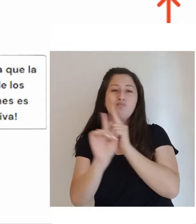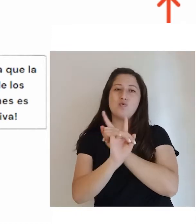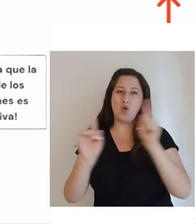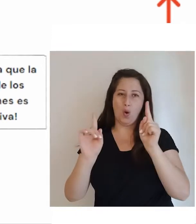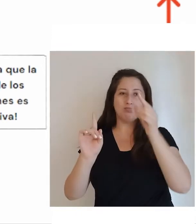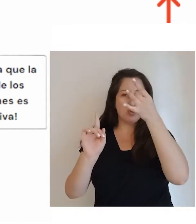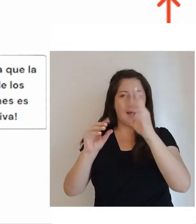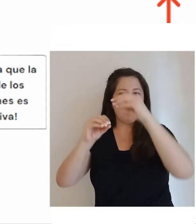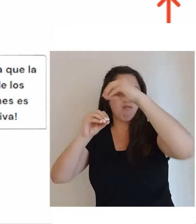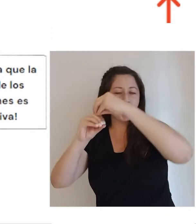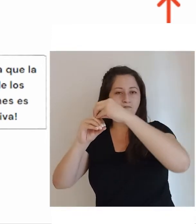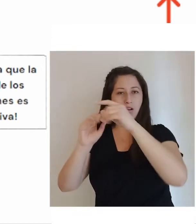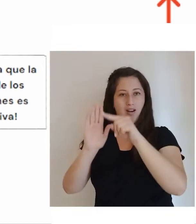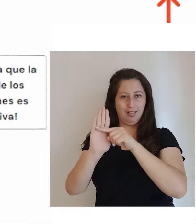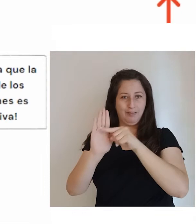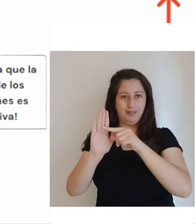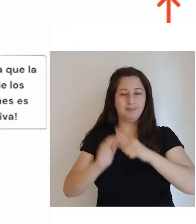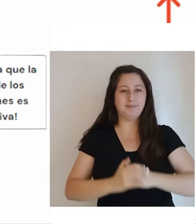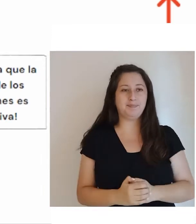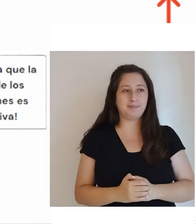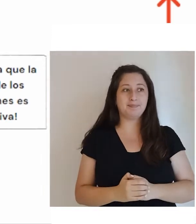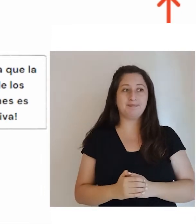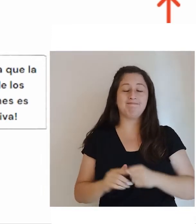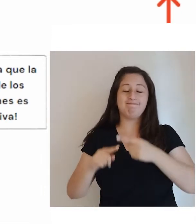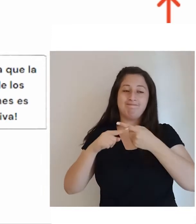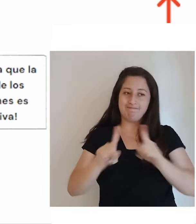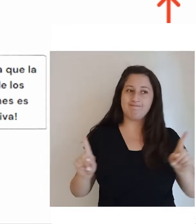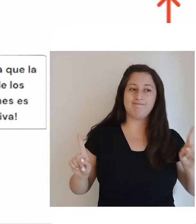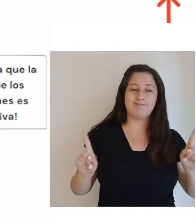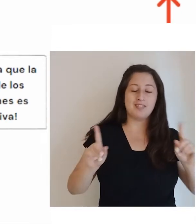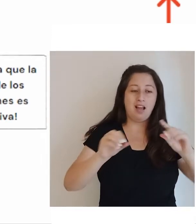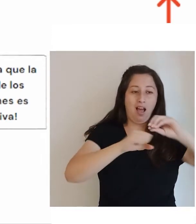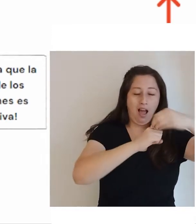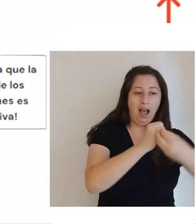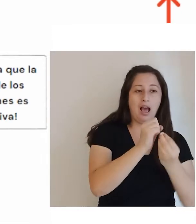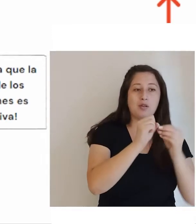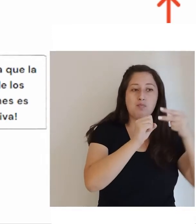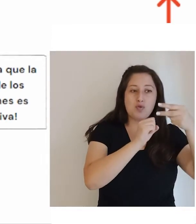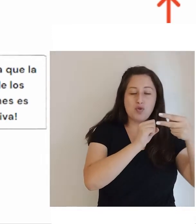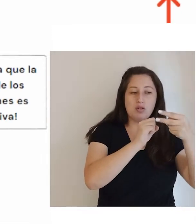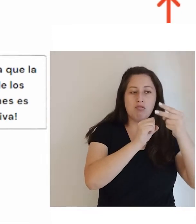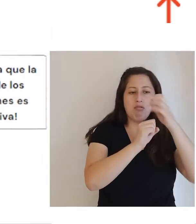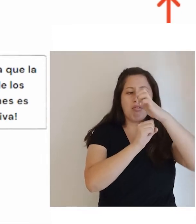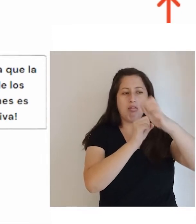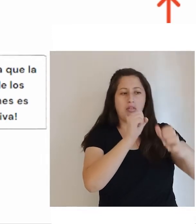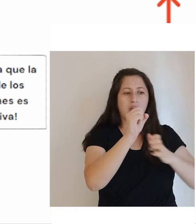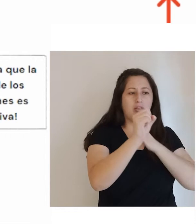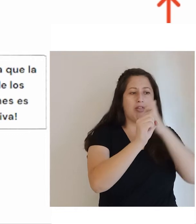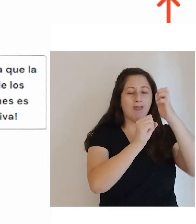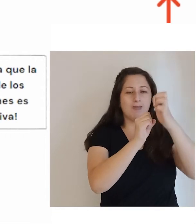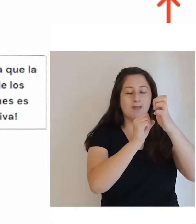molécula. Por otra parte, el átomo de hidrógeno queda más desprovisto de esta